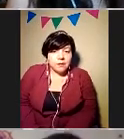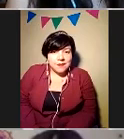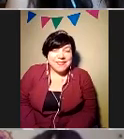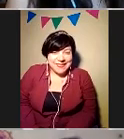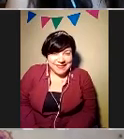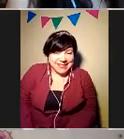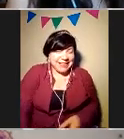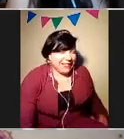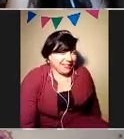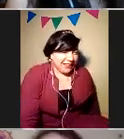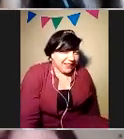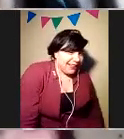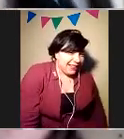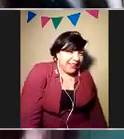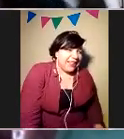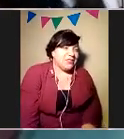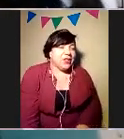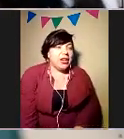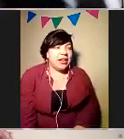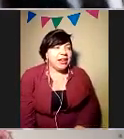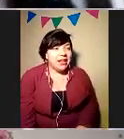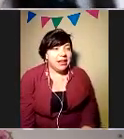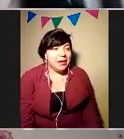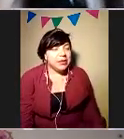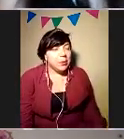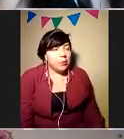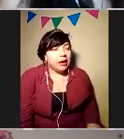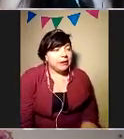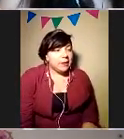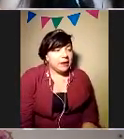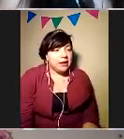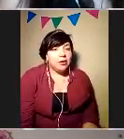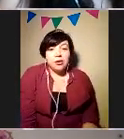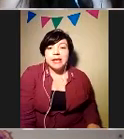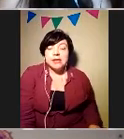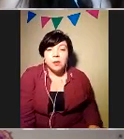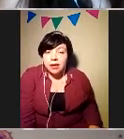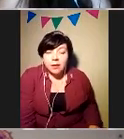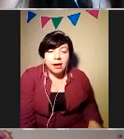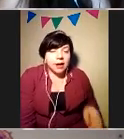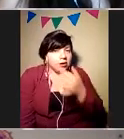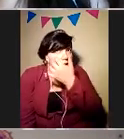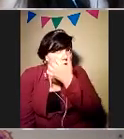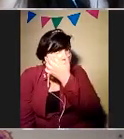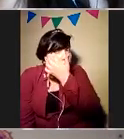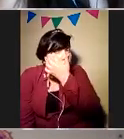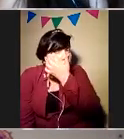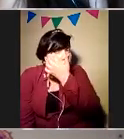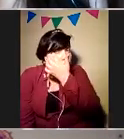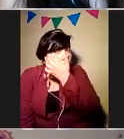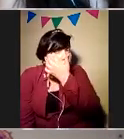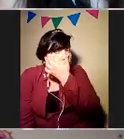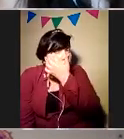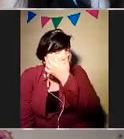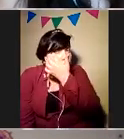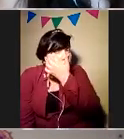que tengo que ir al baño. Y bueno, y ahí pasamos un poco al tema de la economía circular, que igual es algo de lo que